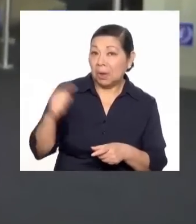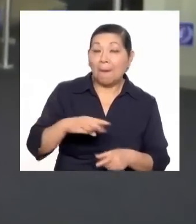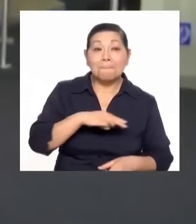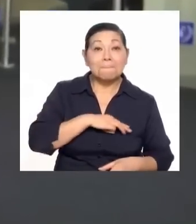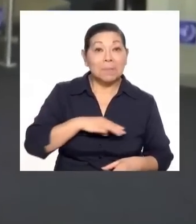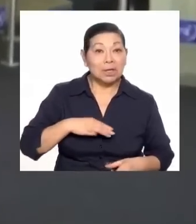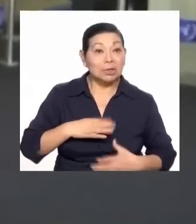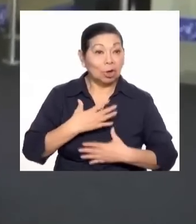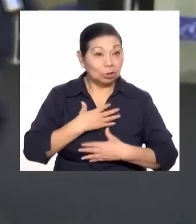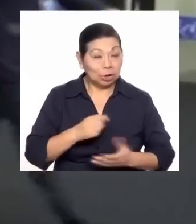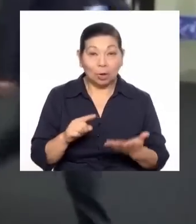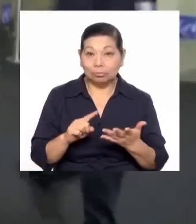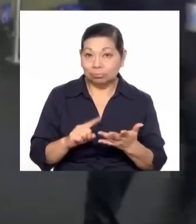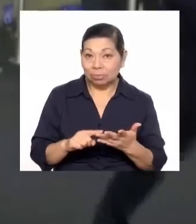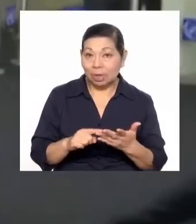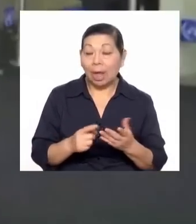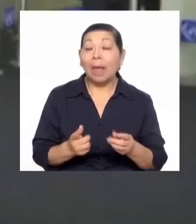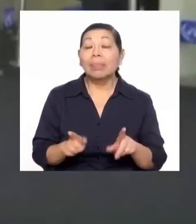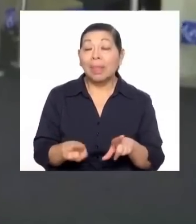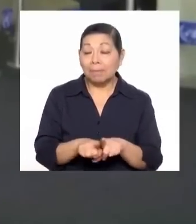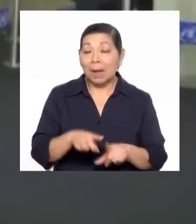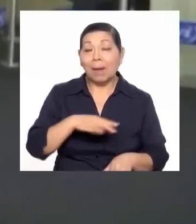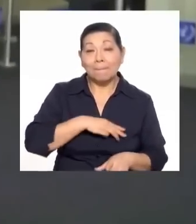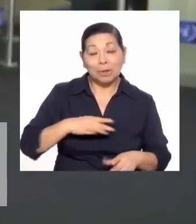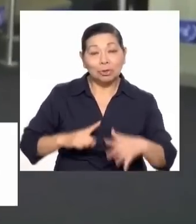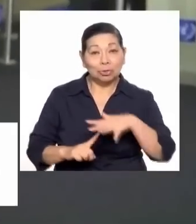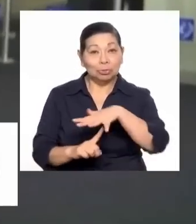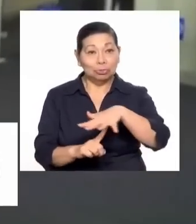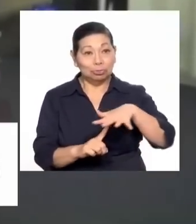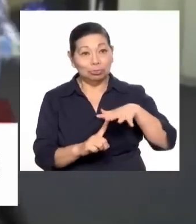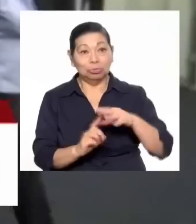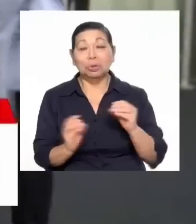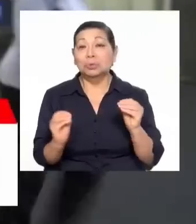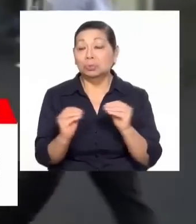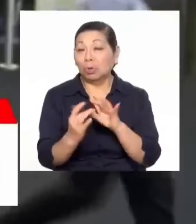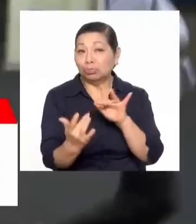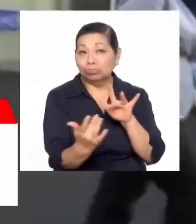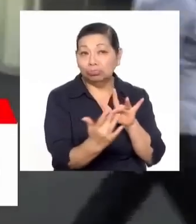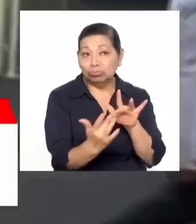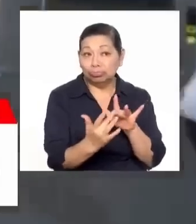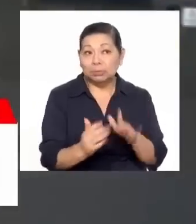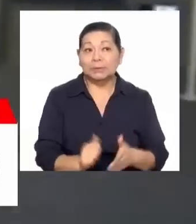ministro de Salud y la ministra del Ambiente. A través de las redes sociales,